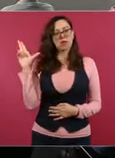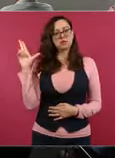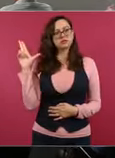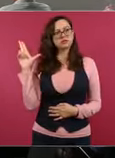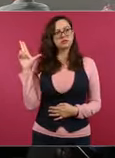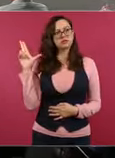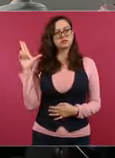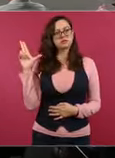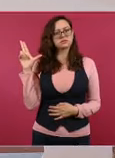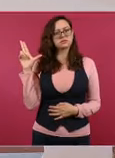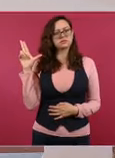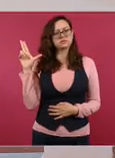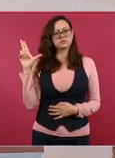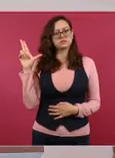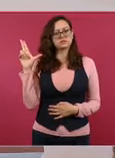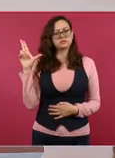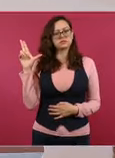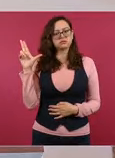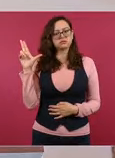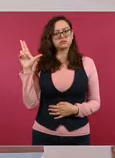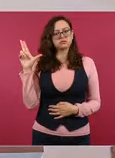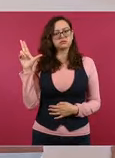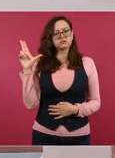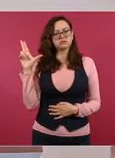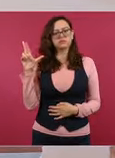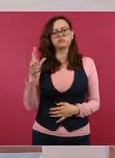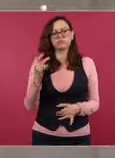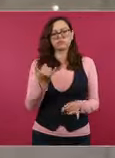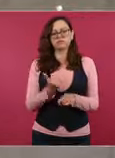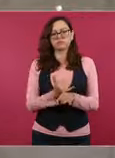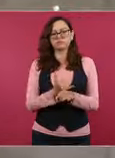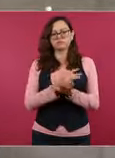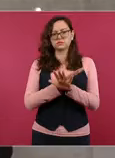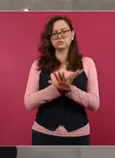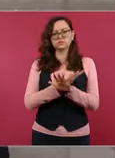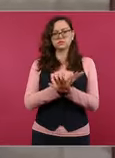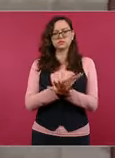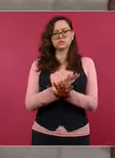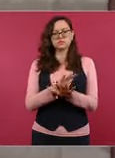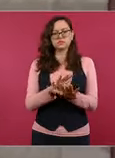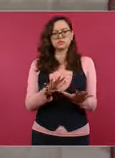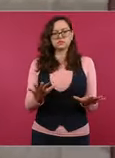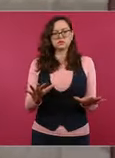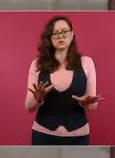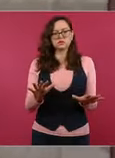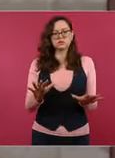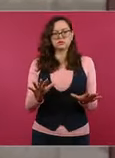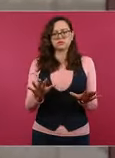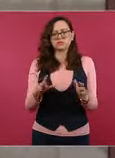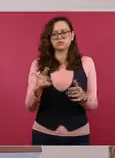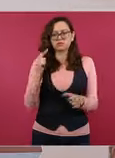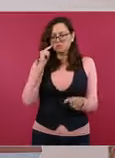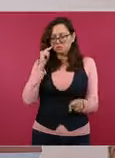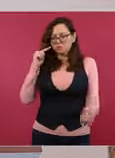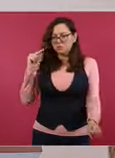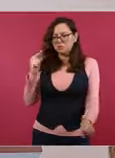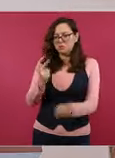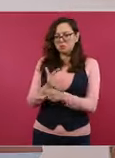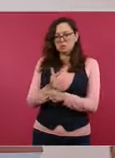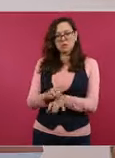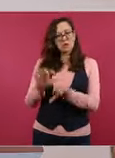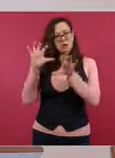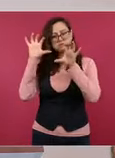días. No, fue todo seguridad, no se presentó. Se informó sobre un decomiso en